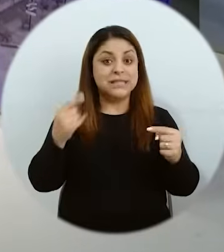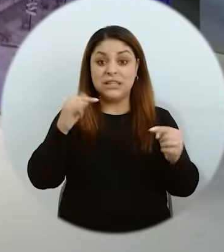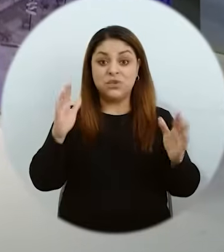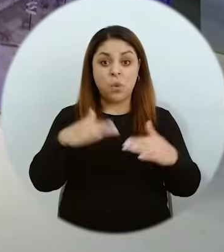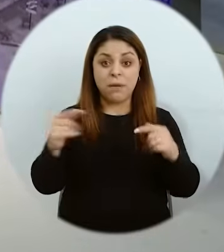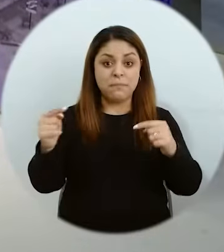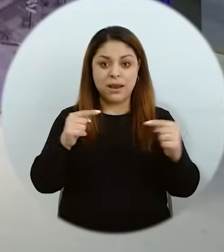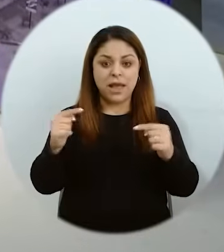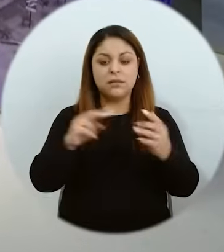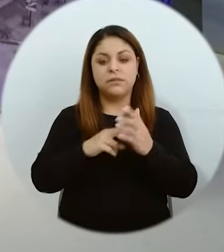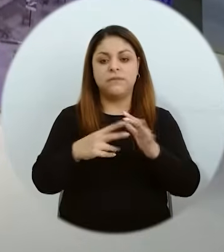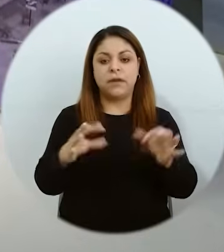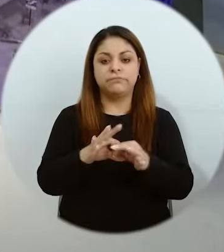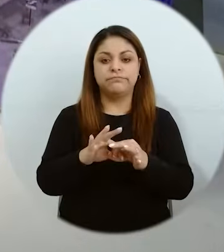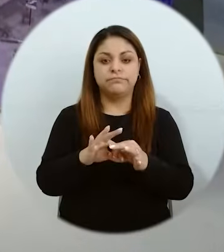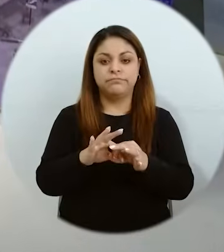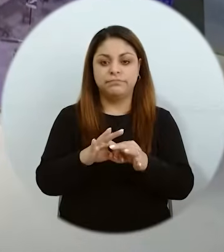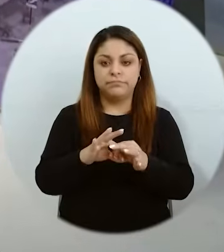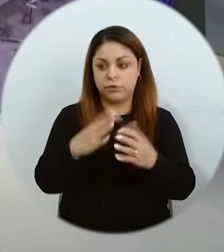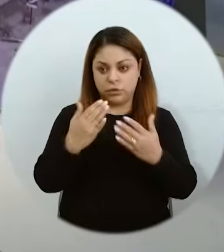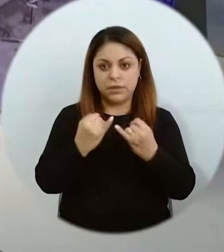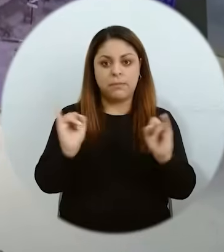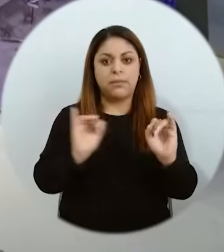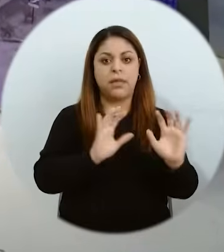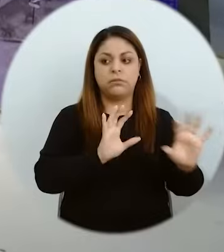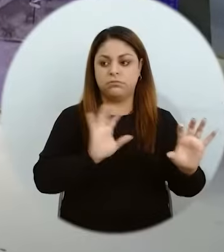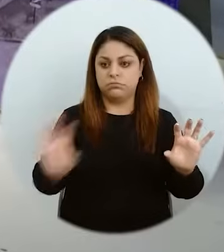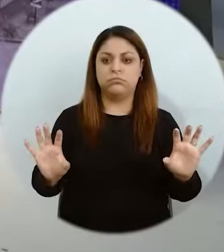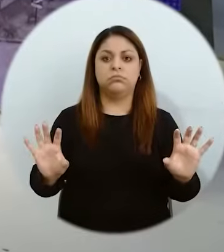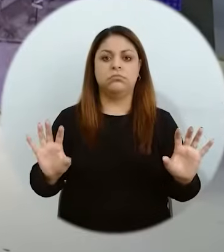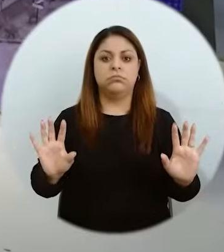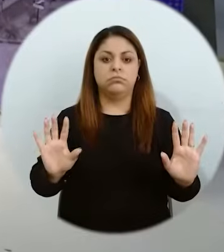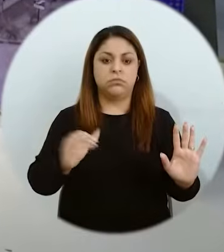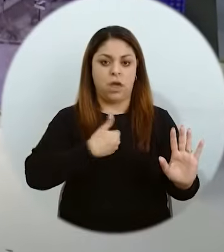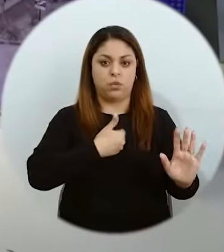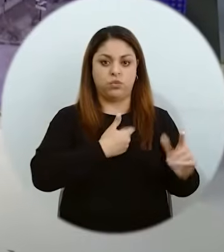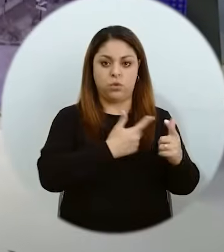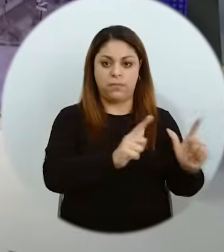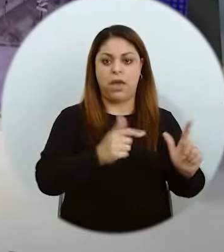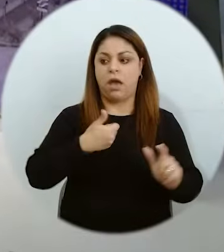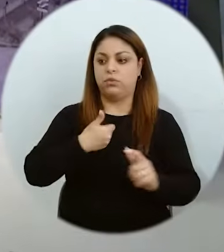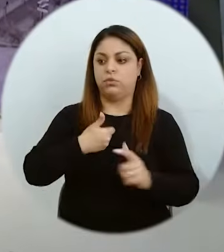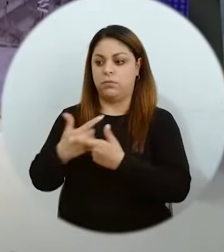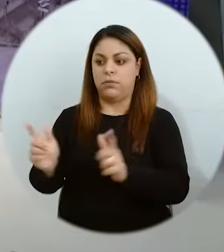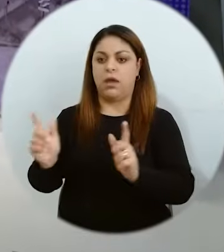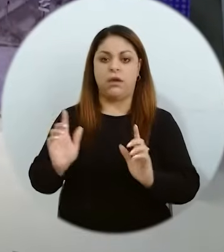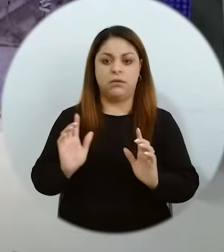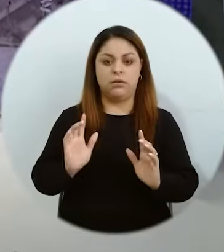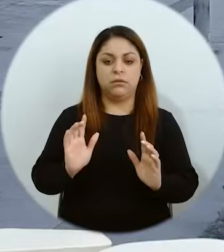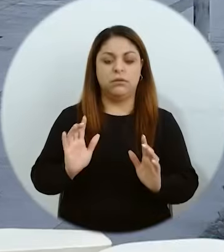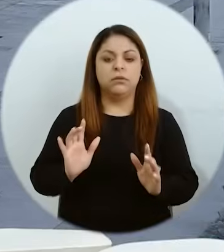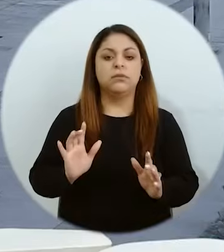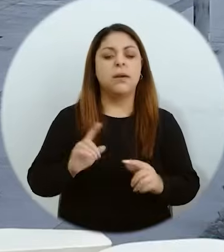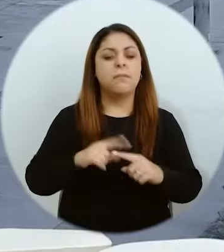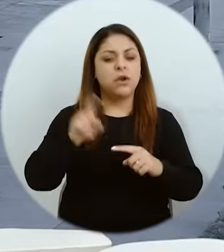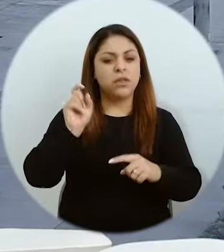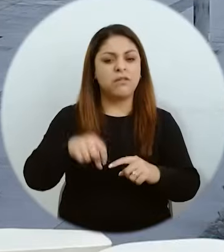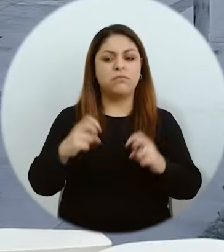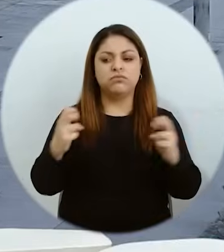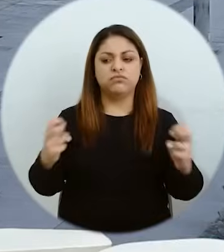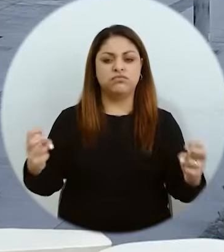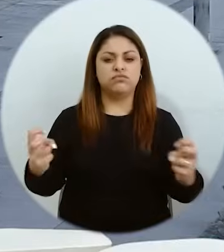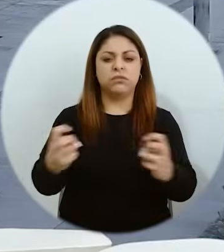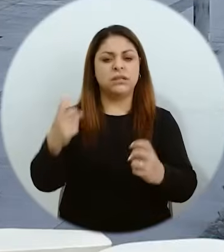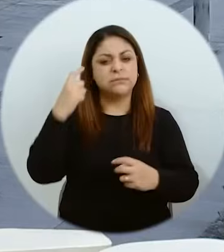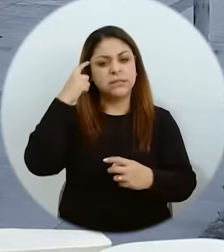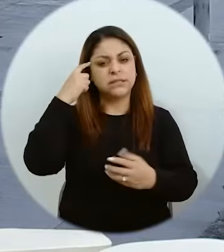un ejemplo perfecto de que no hay independencia o al menos cierta autonomía, pero tenemos